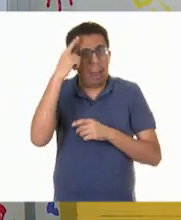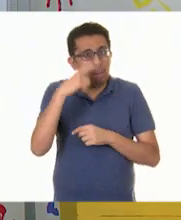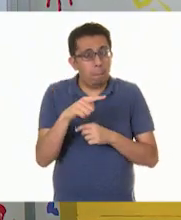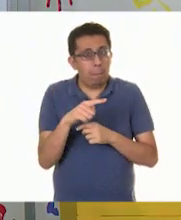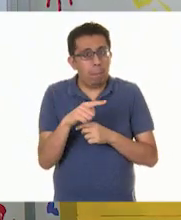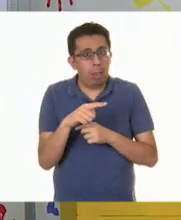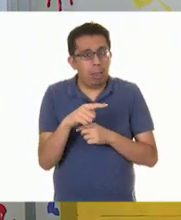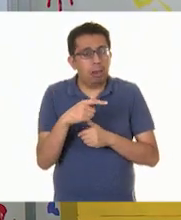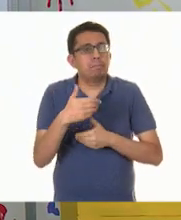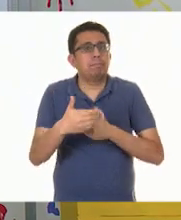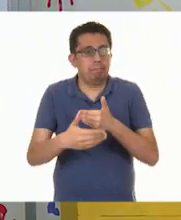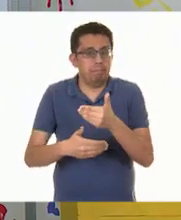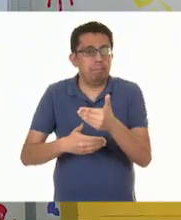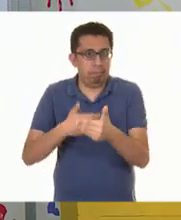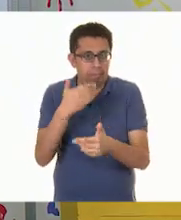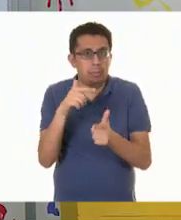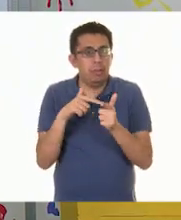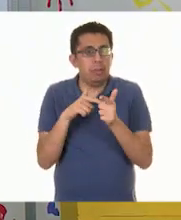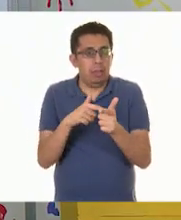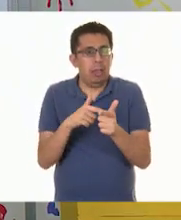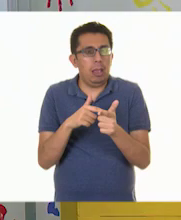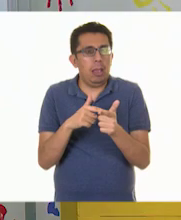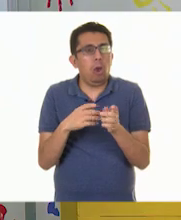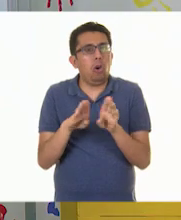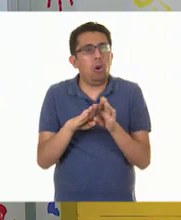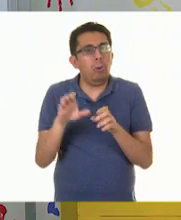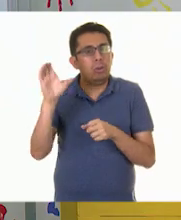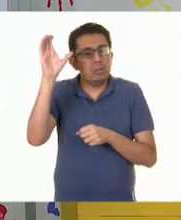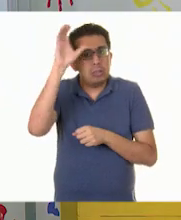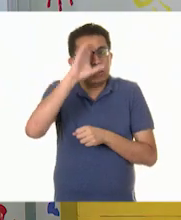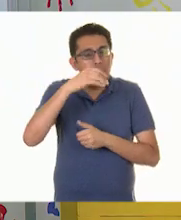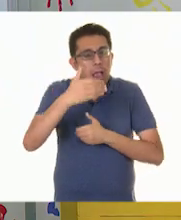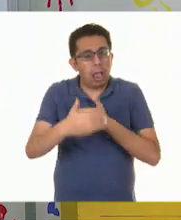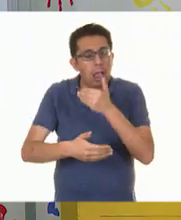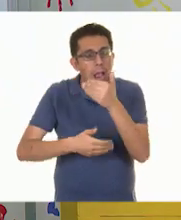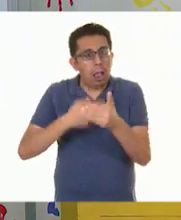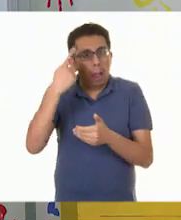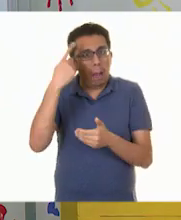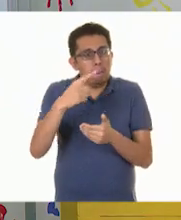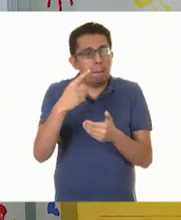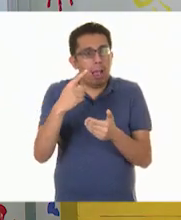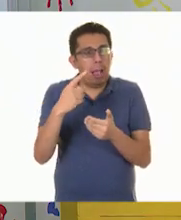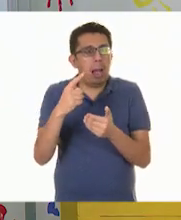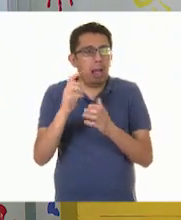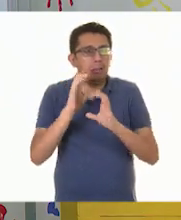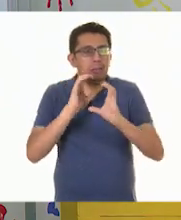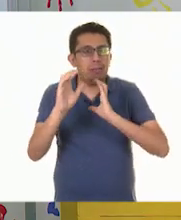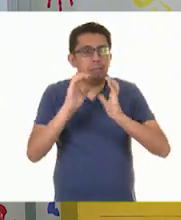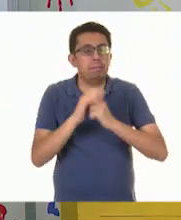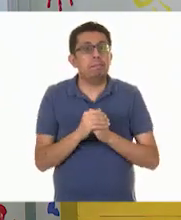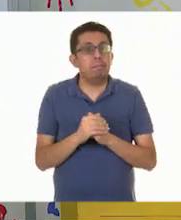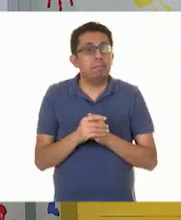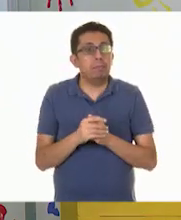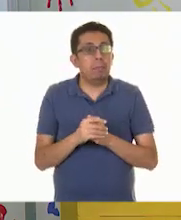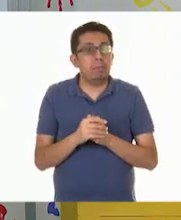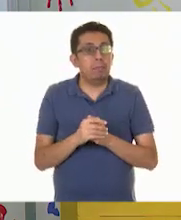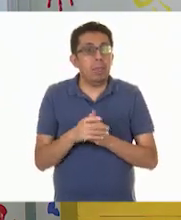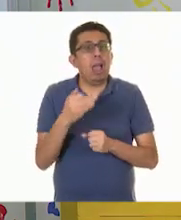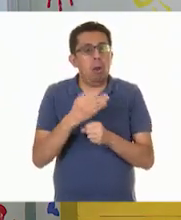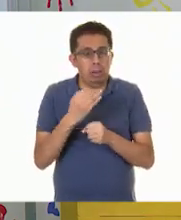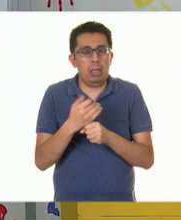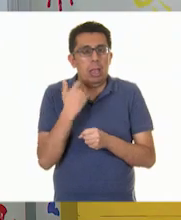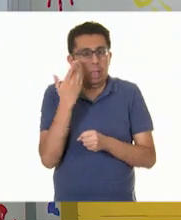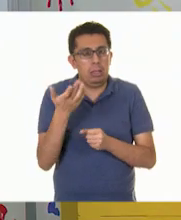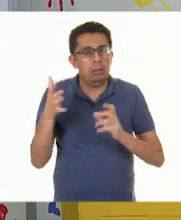paso y vamos cómo va evolucionando la ciencia hasta para comunicarnos. Lo primero que quería comentarte después de este experimento